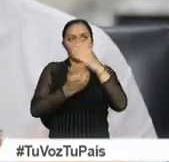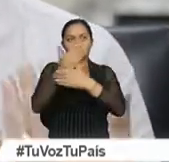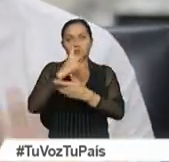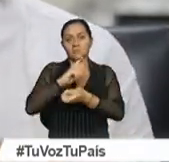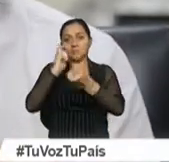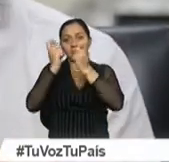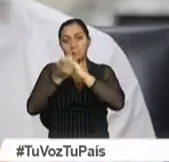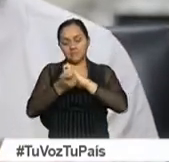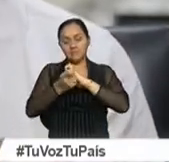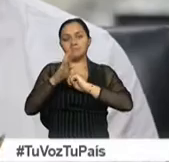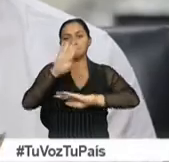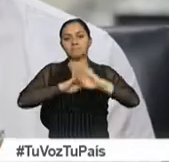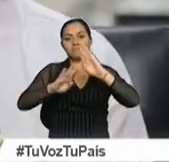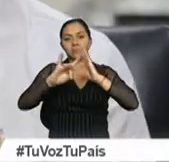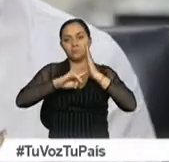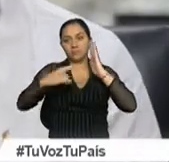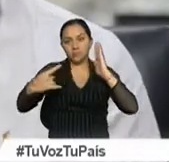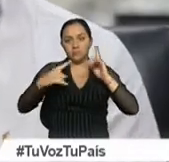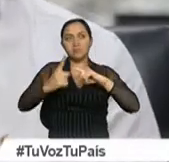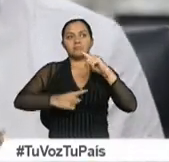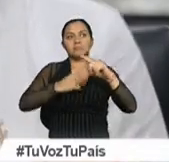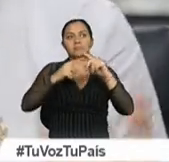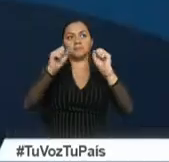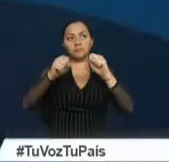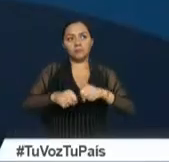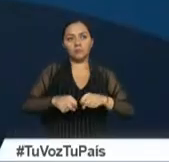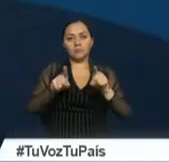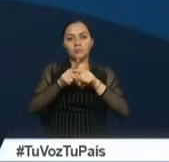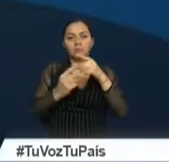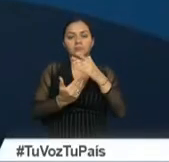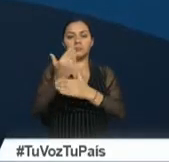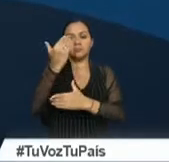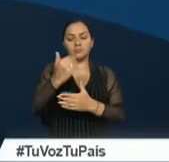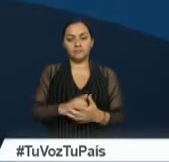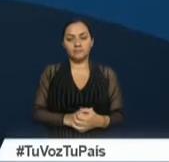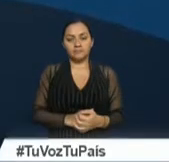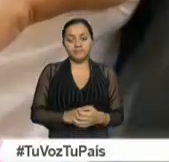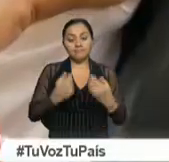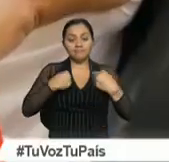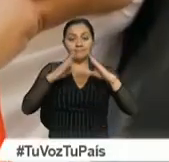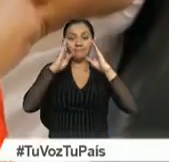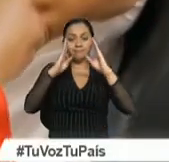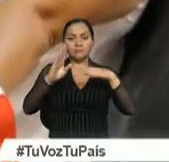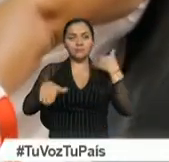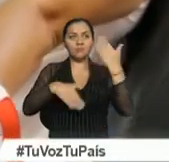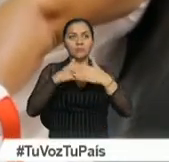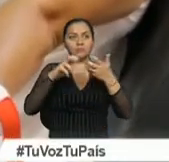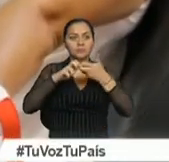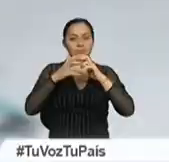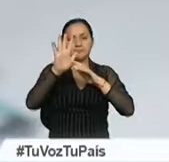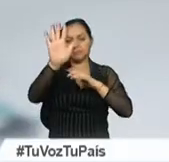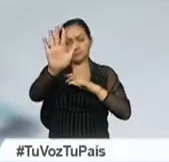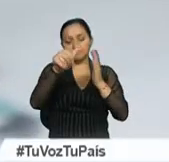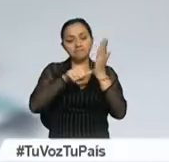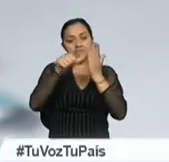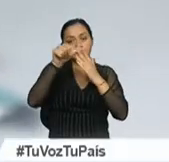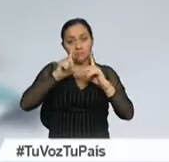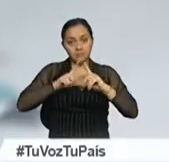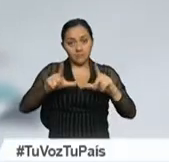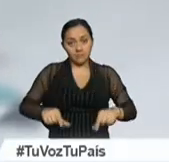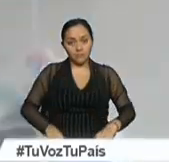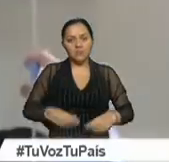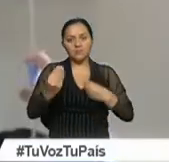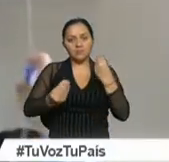de biotecnología, medicamentos que podríamos llamar de vanguardia. Atendiendo esta problemática, el Ministerio de Salud ha desarrollado